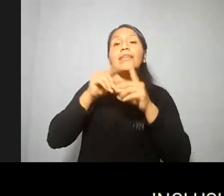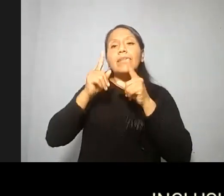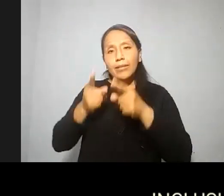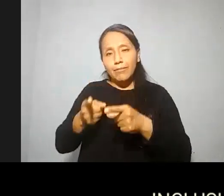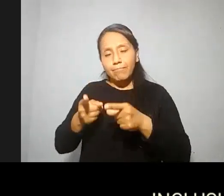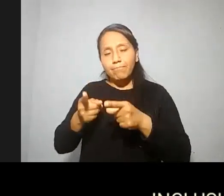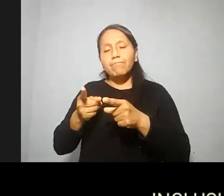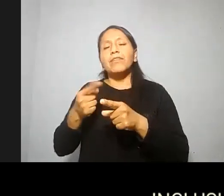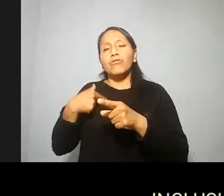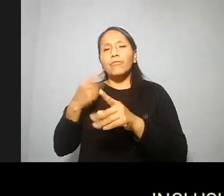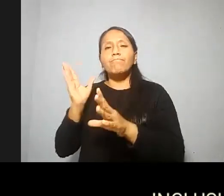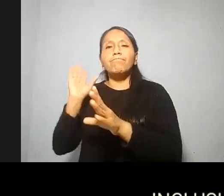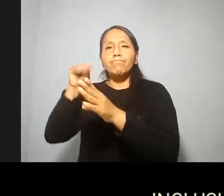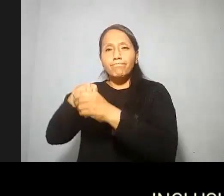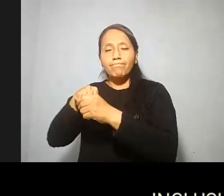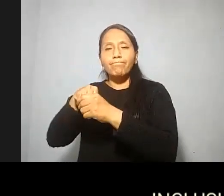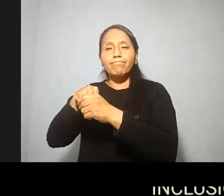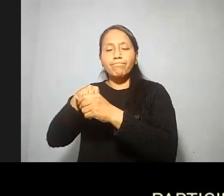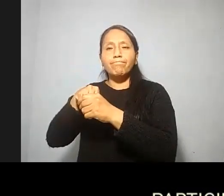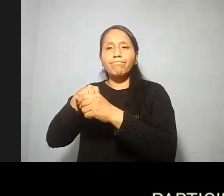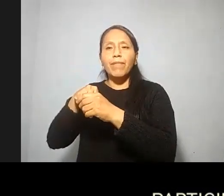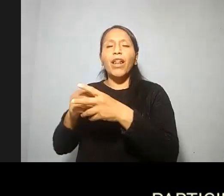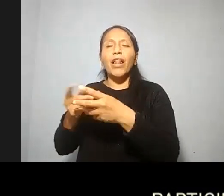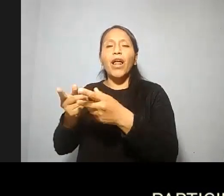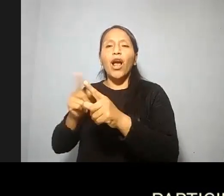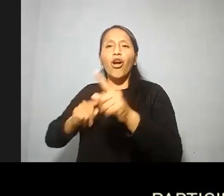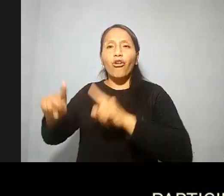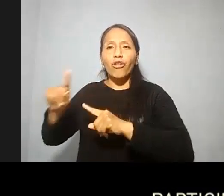parte de la mesa coordinadora.